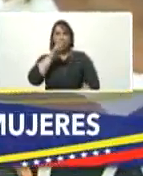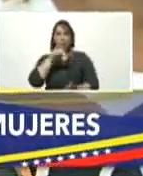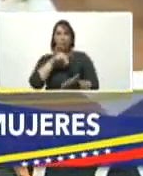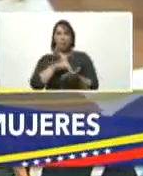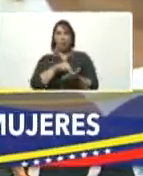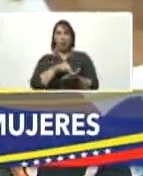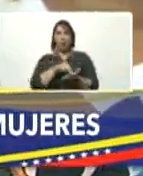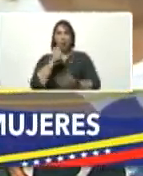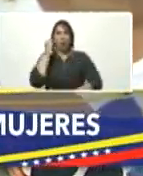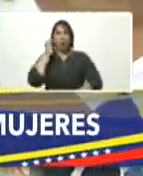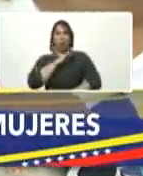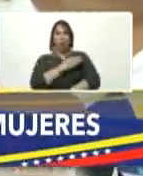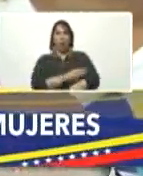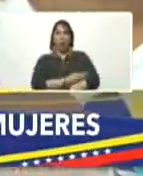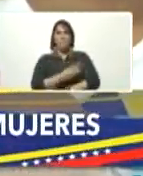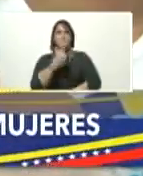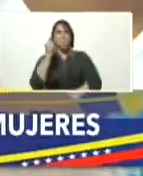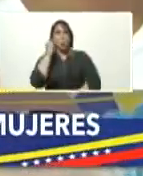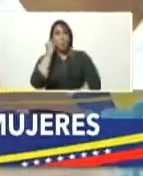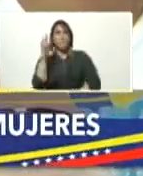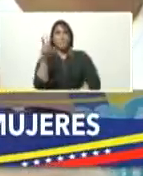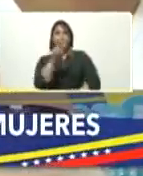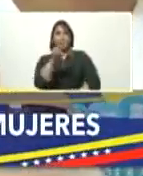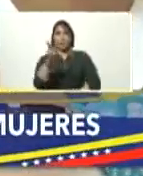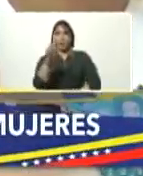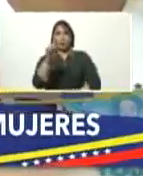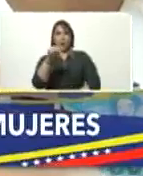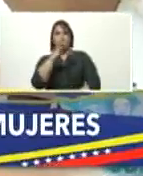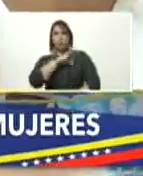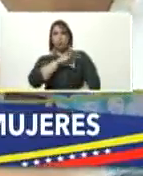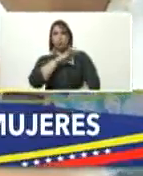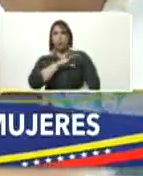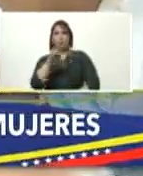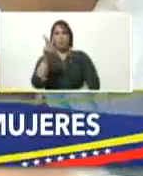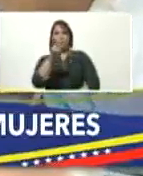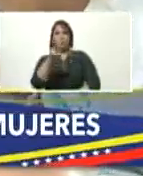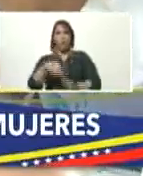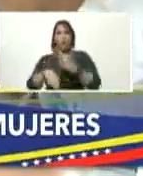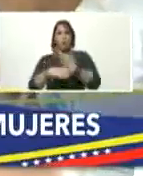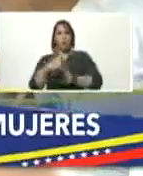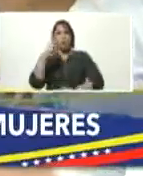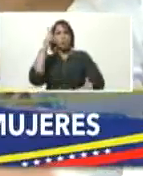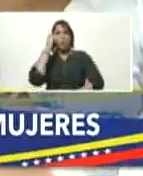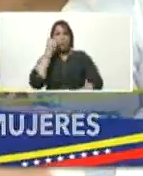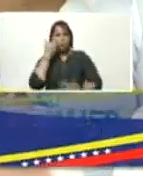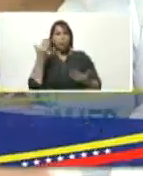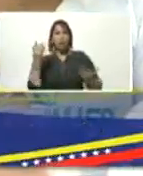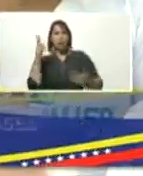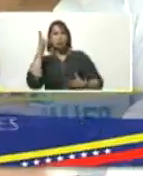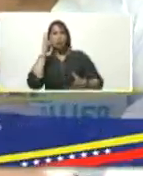y feminista de la mujer venezolana y de la sociedad venezolana. Vamos a escucharla.